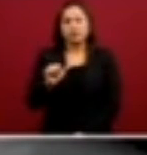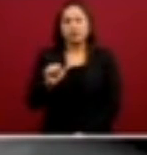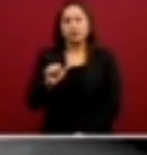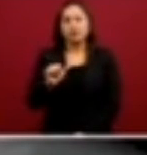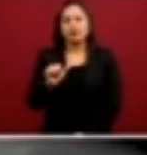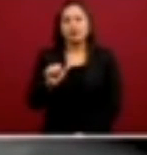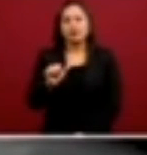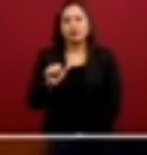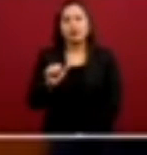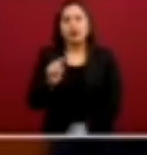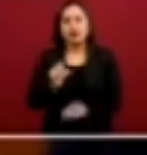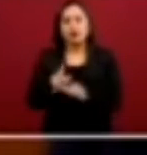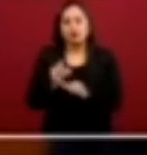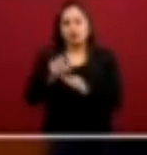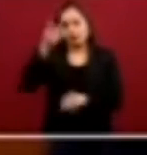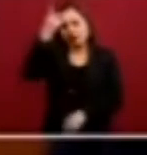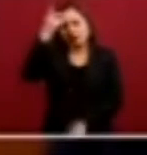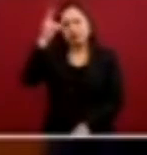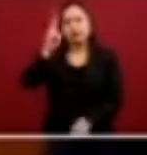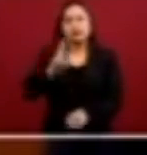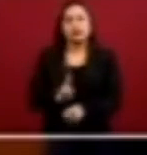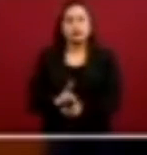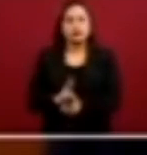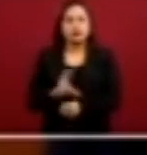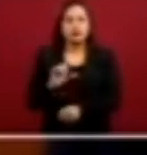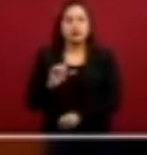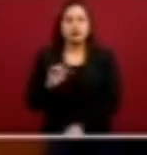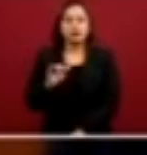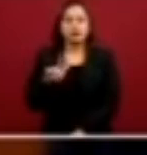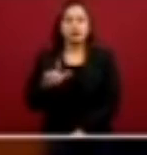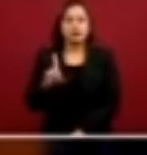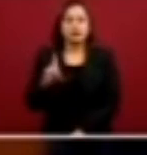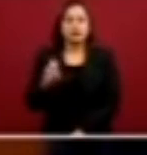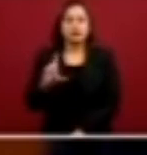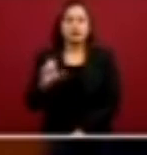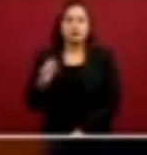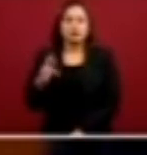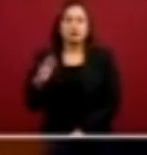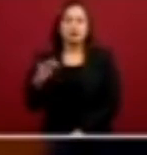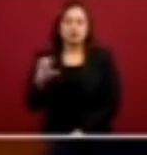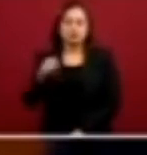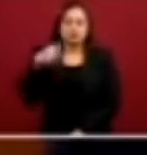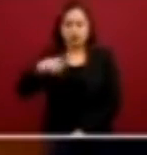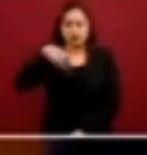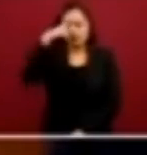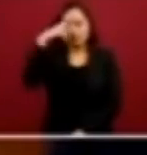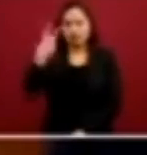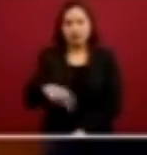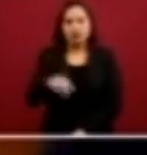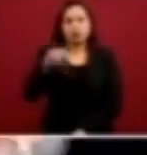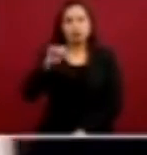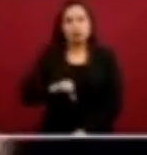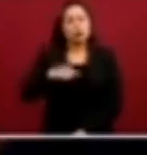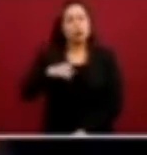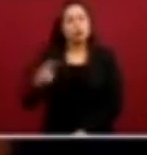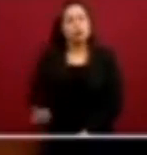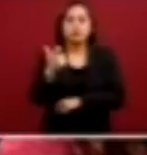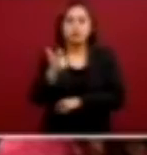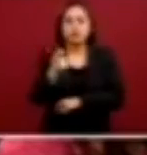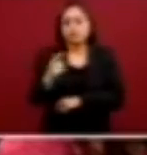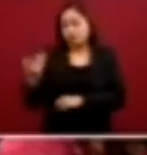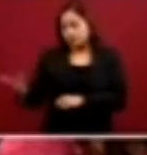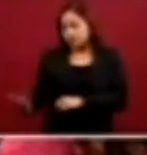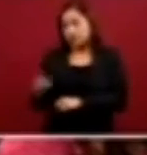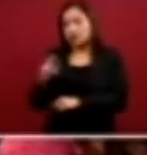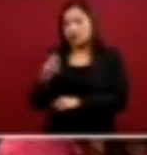su mañanera del 28 de mayo del 19 cuando me acusó mentirosamente de recibir dinero ilegal de